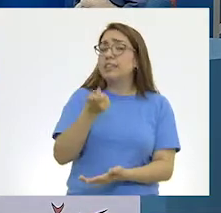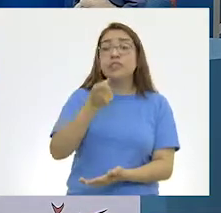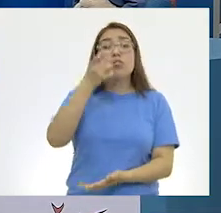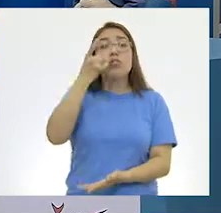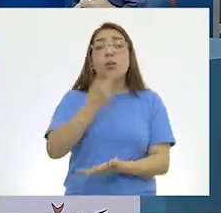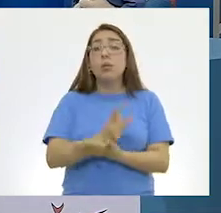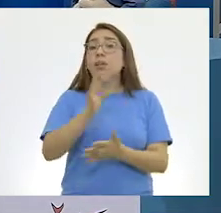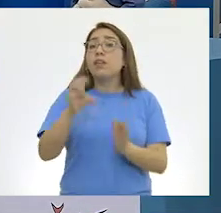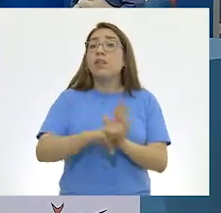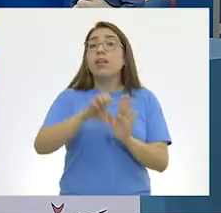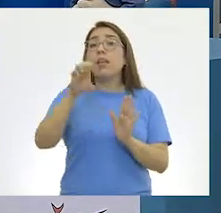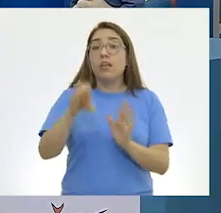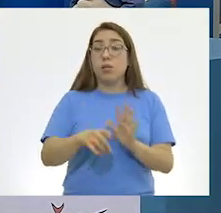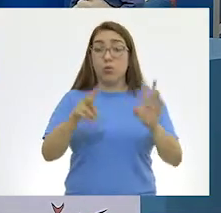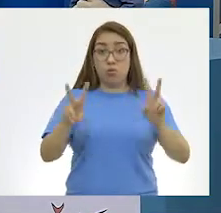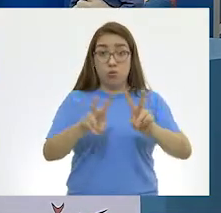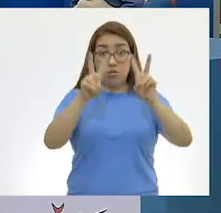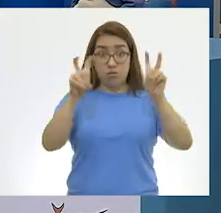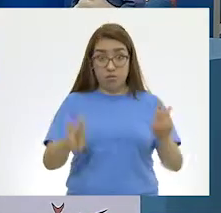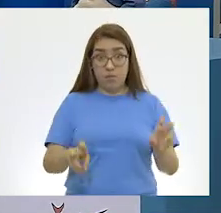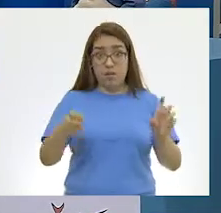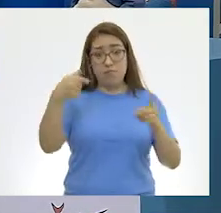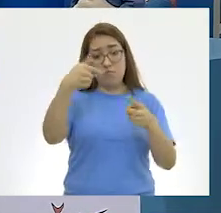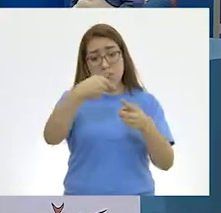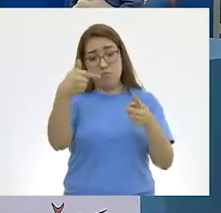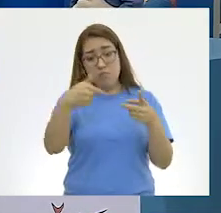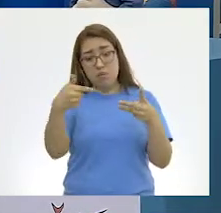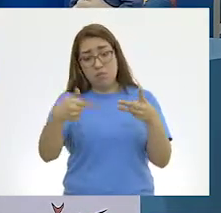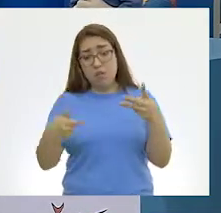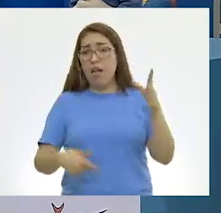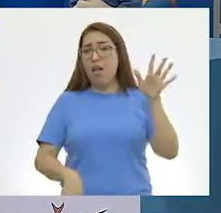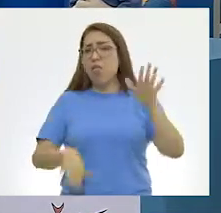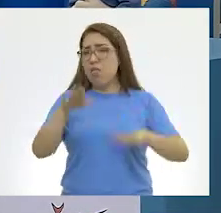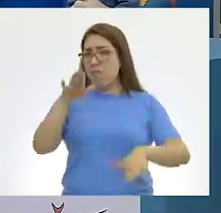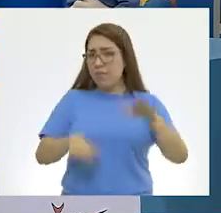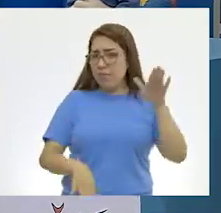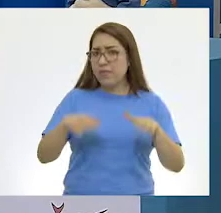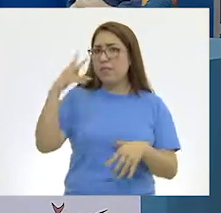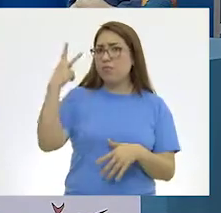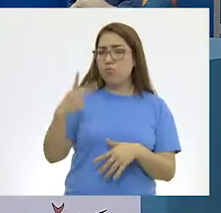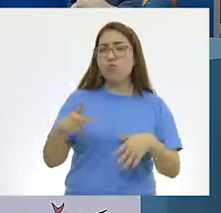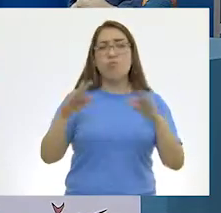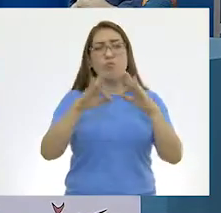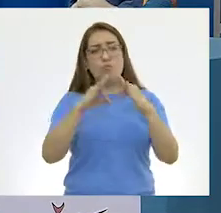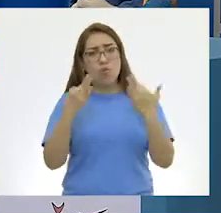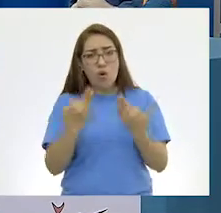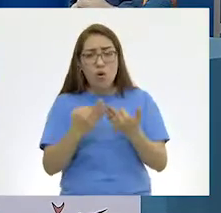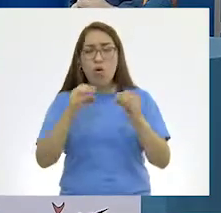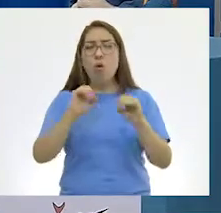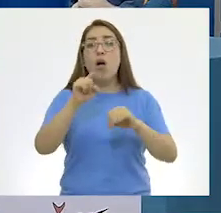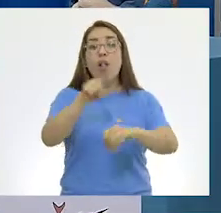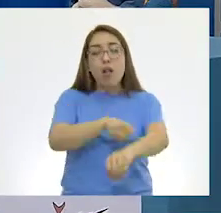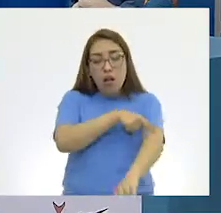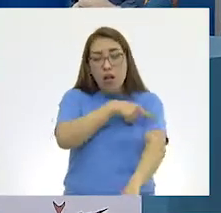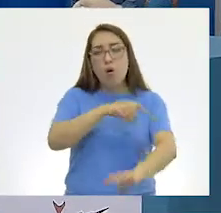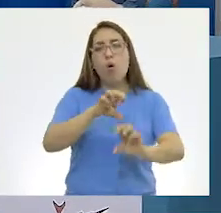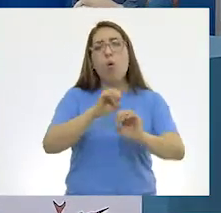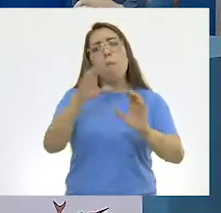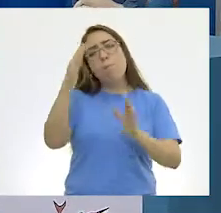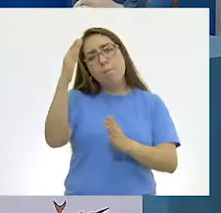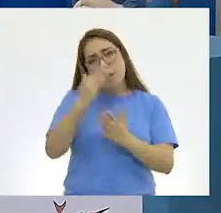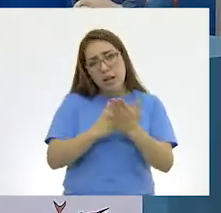tratar de temas distintos, los mapas conceptuales van a variar en su forma, en su extensión y cantidad de